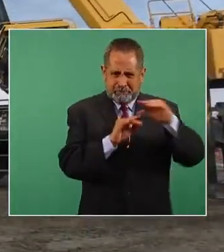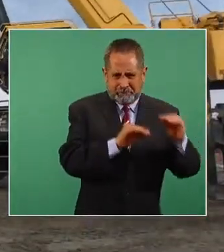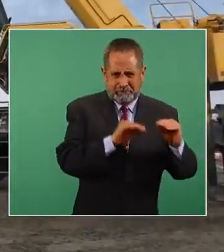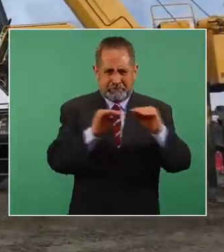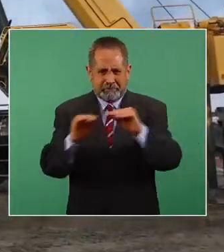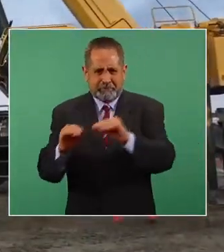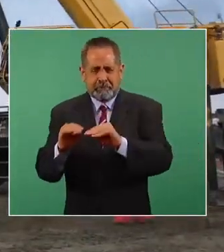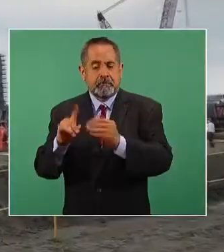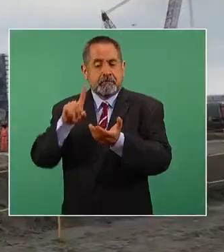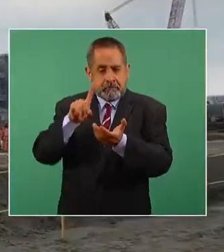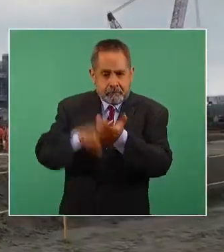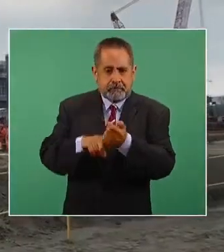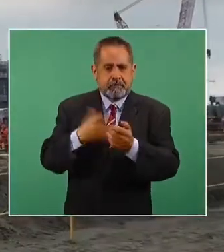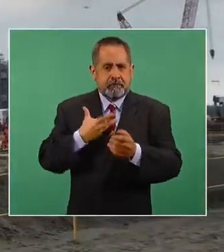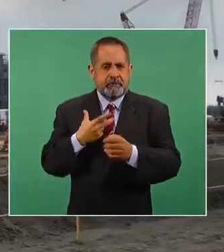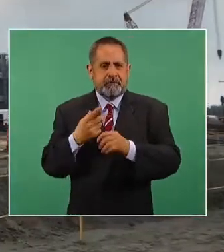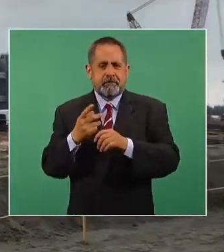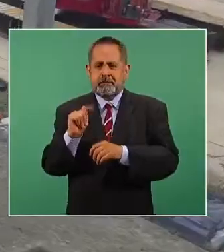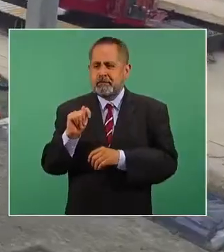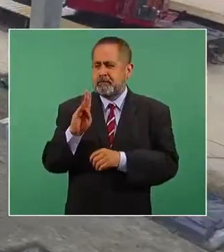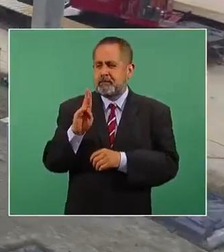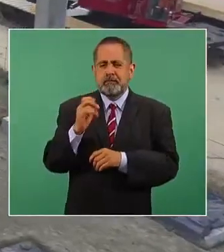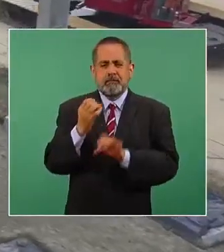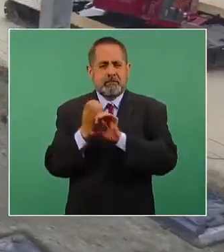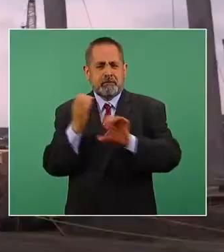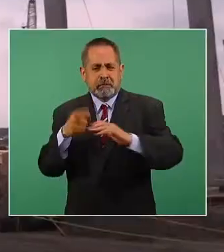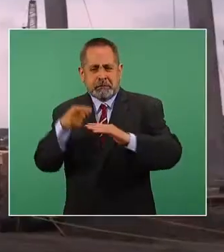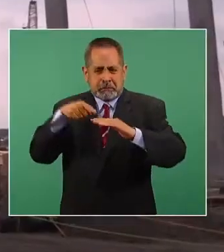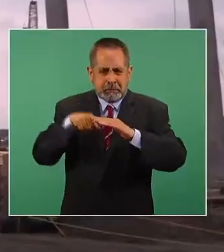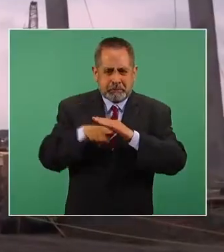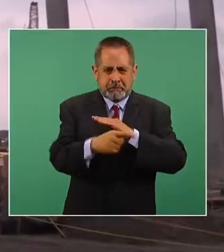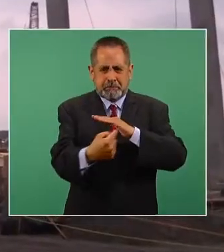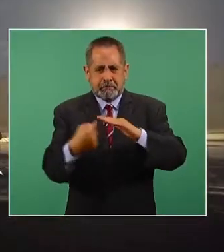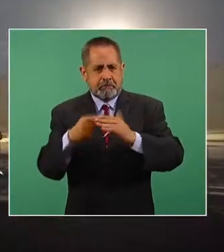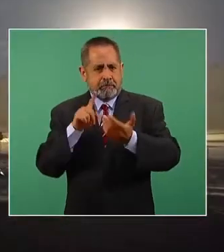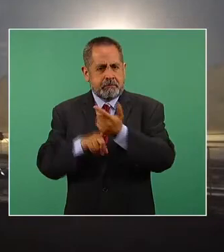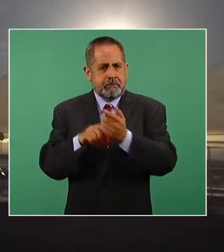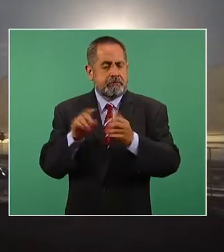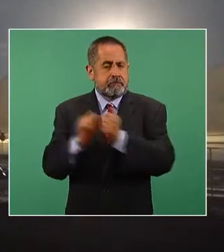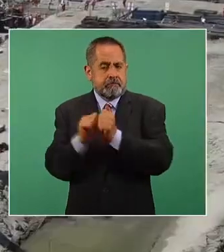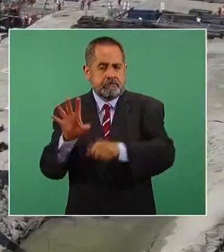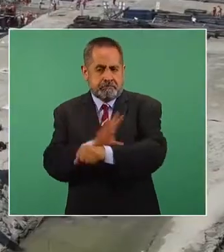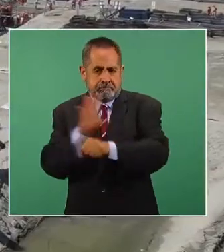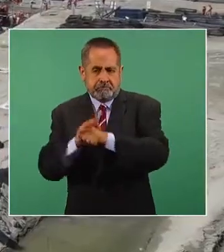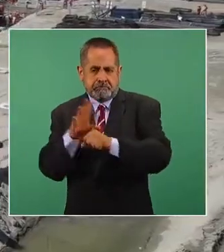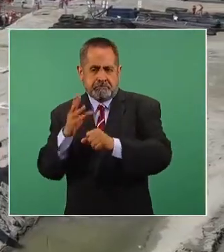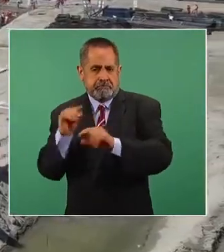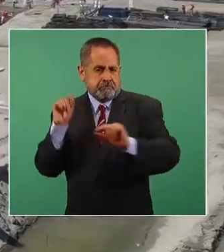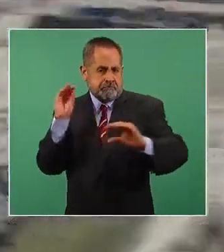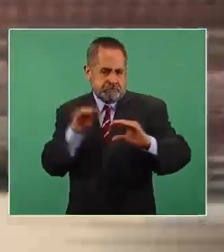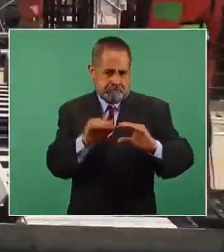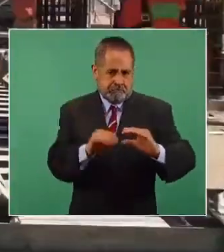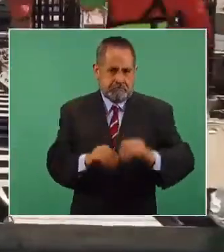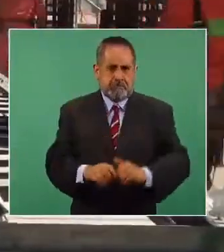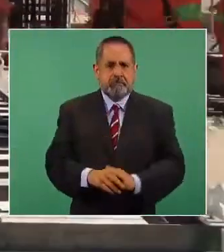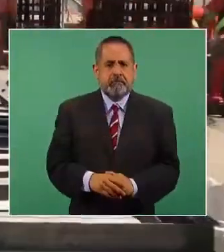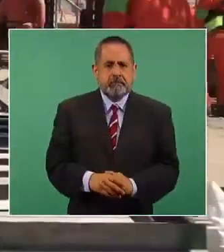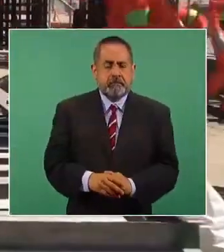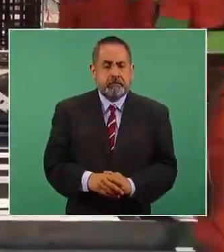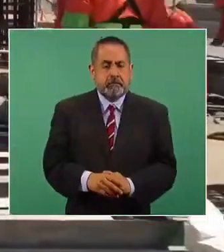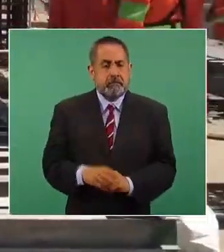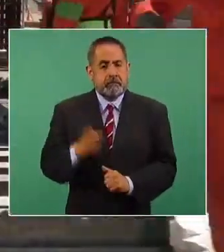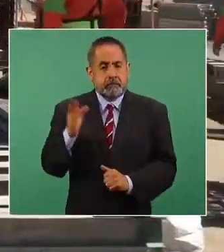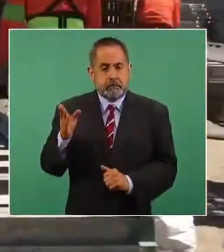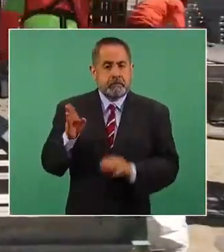racks de tuberías de la planta coquizadora para el soporte de las líneas de proceso y canalizaciones eléctricas y de control. En el paquete de